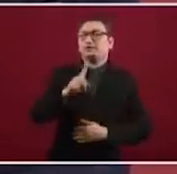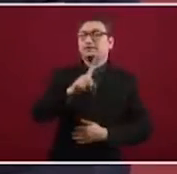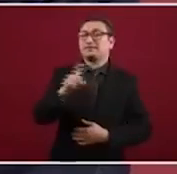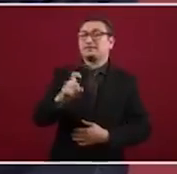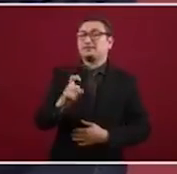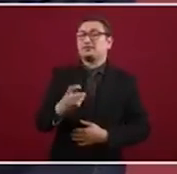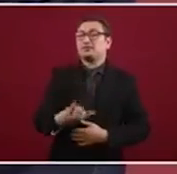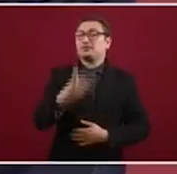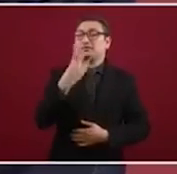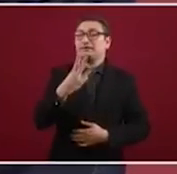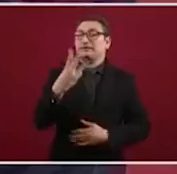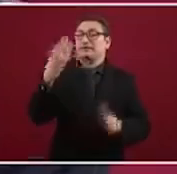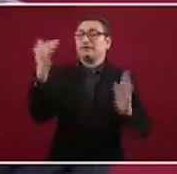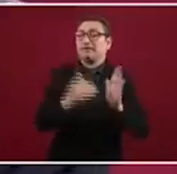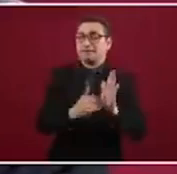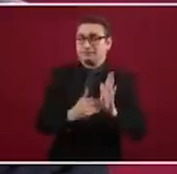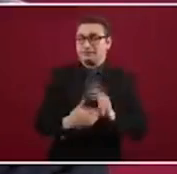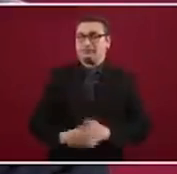mil